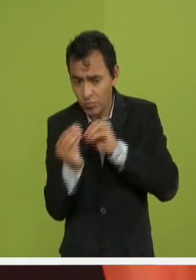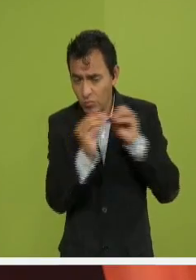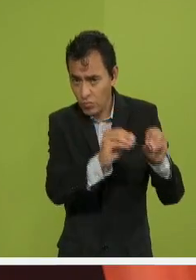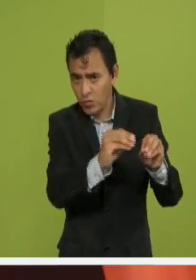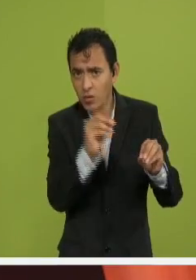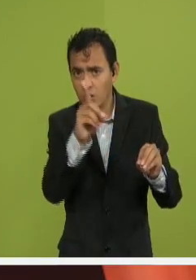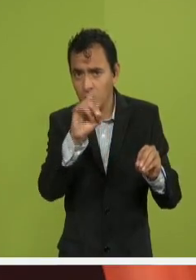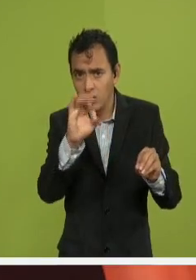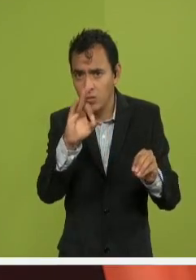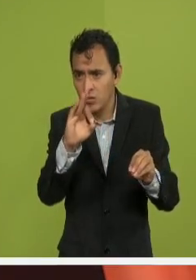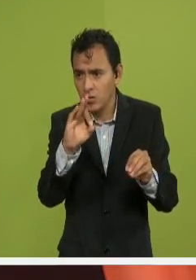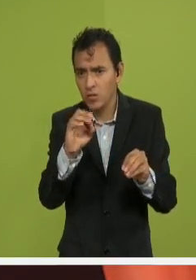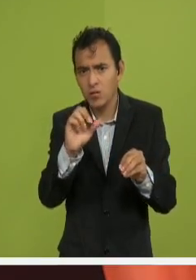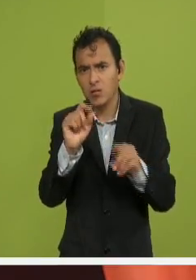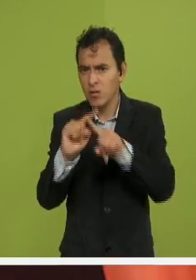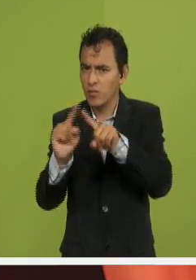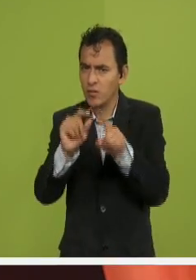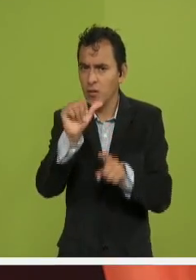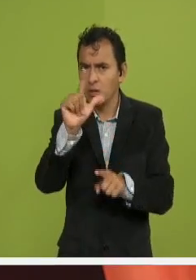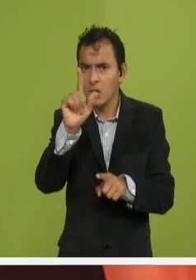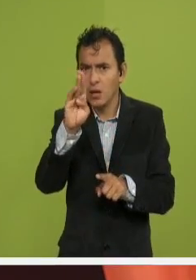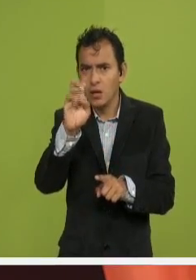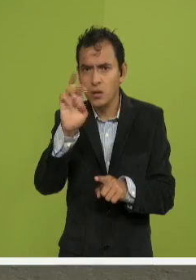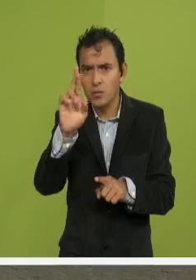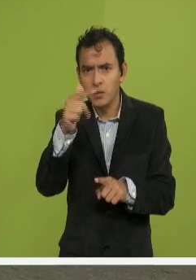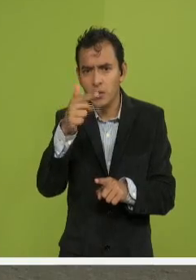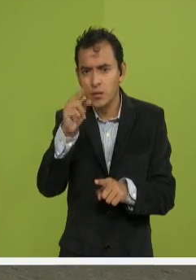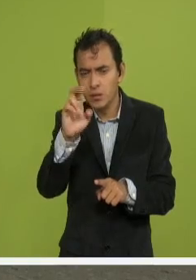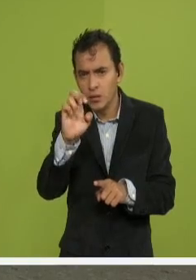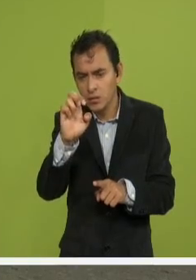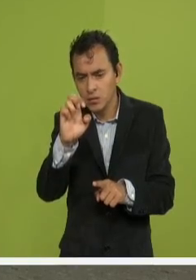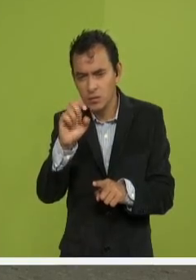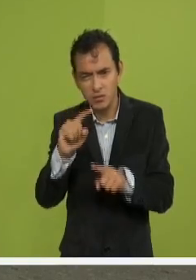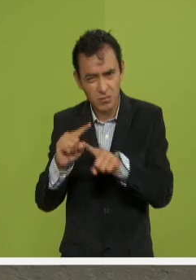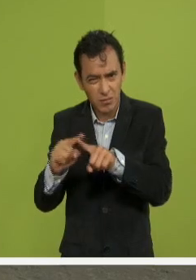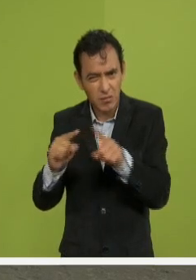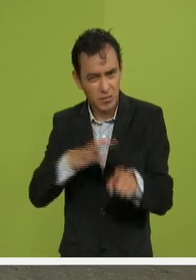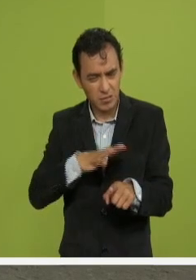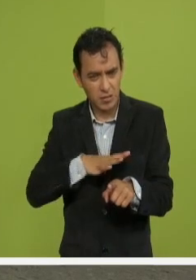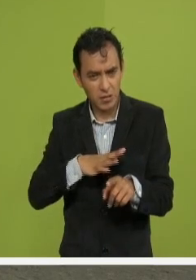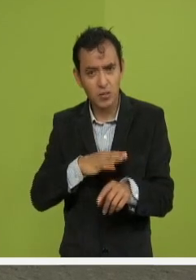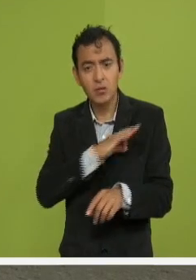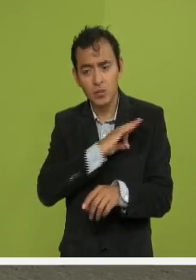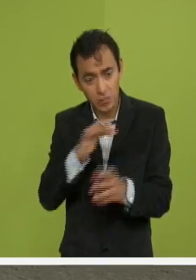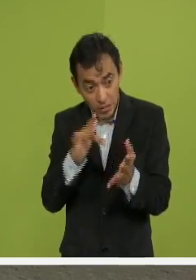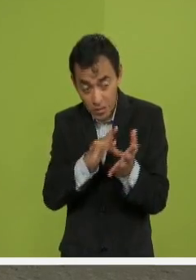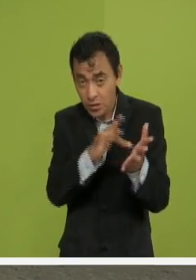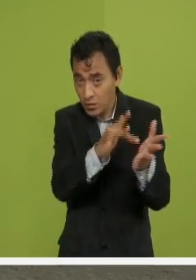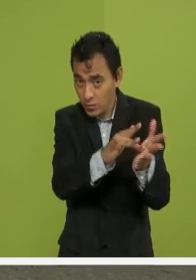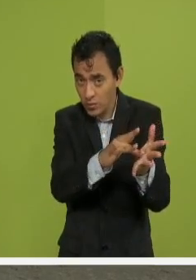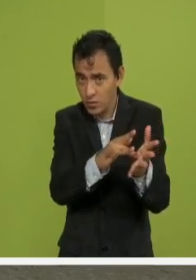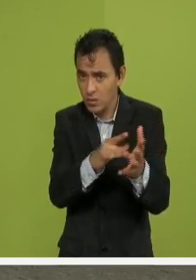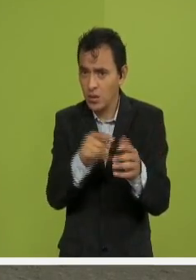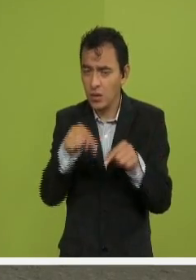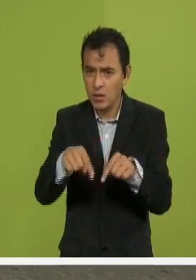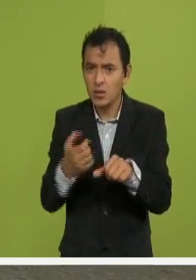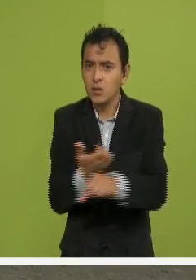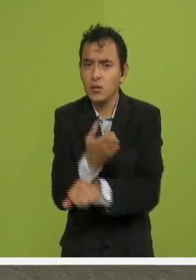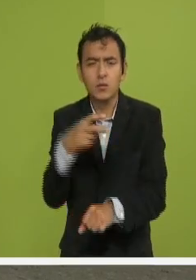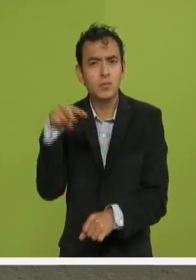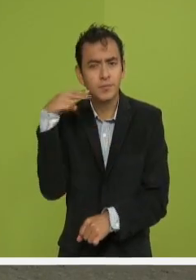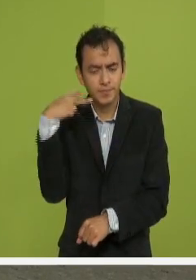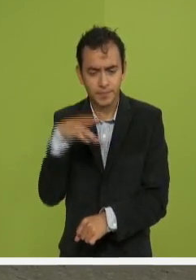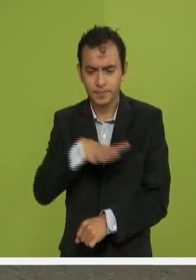social, ya, como son los albergues establecidos en cada ciudad en nuestro estado de Veracruz. Hay